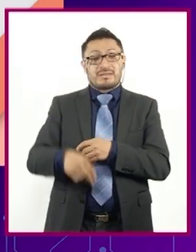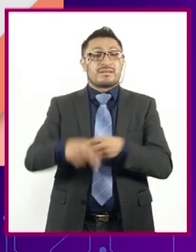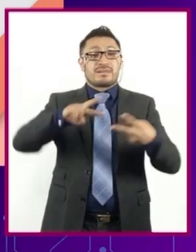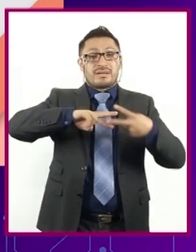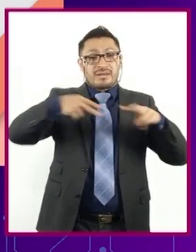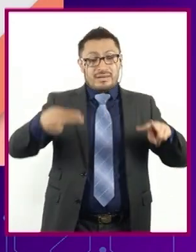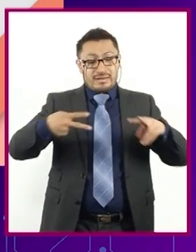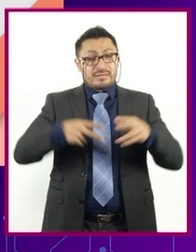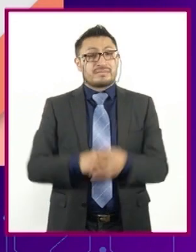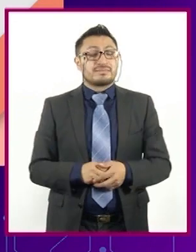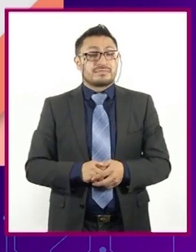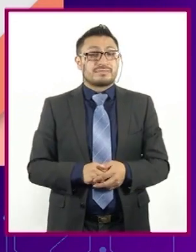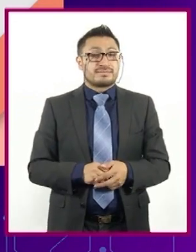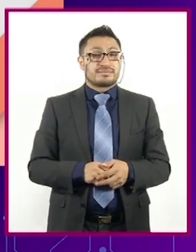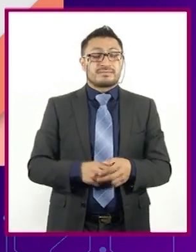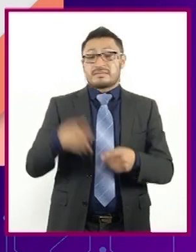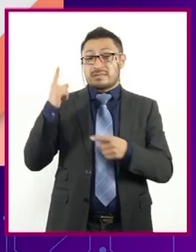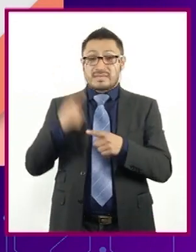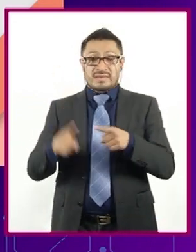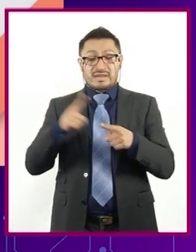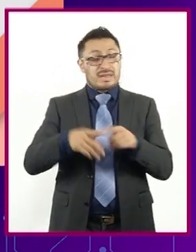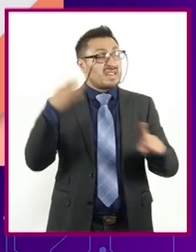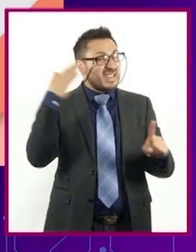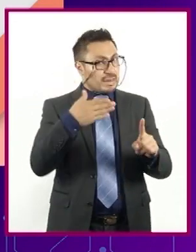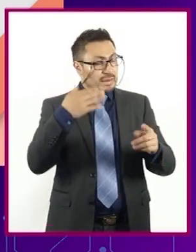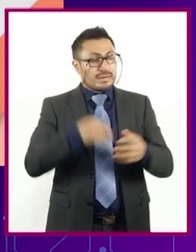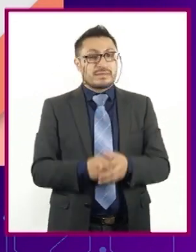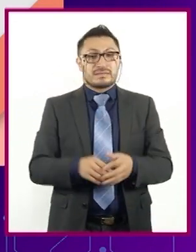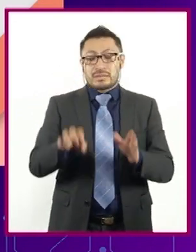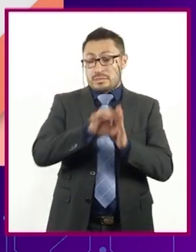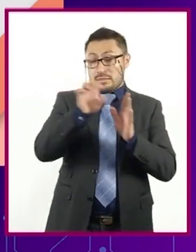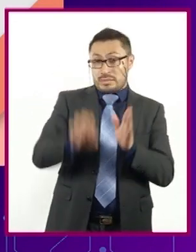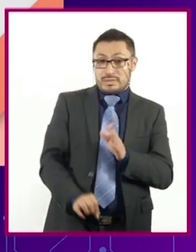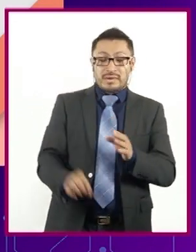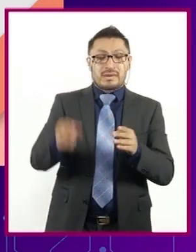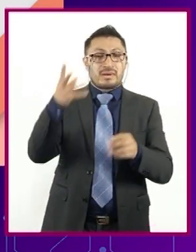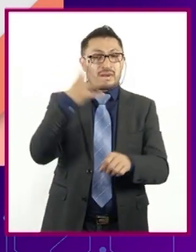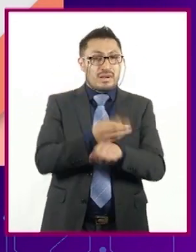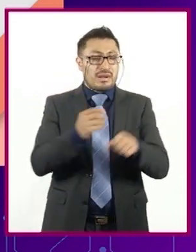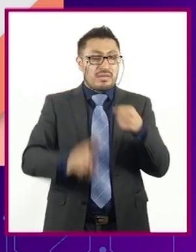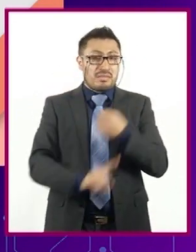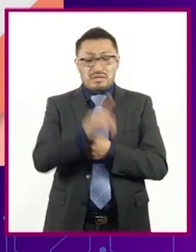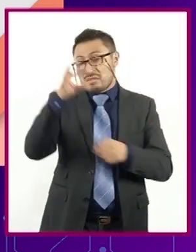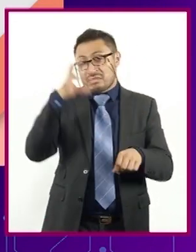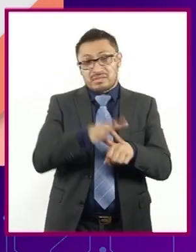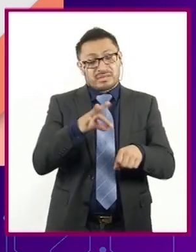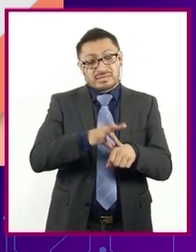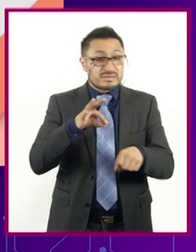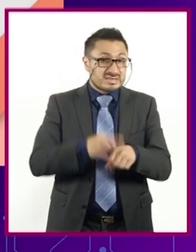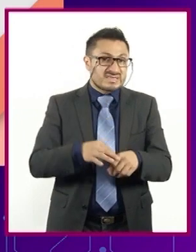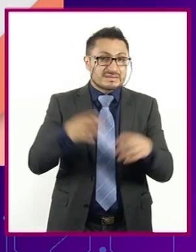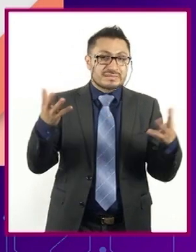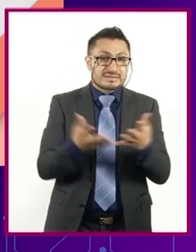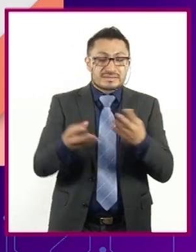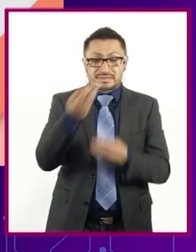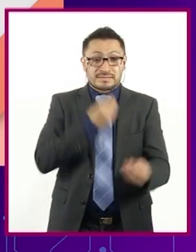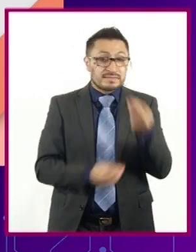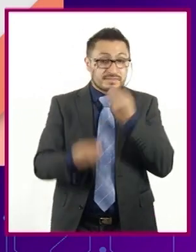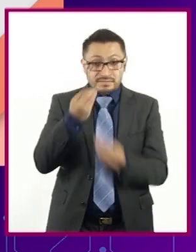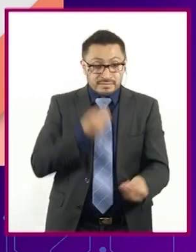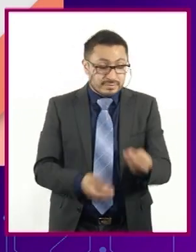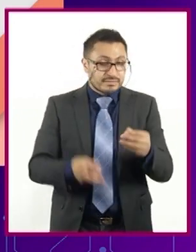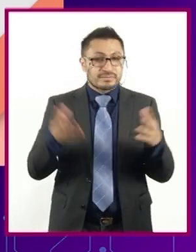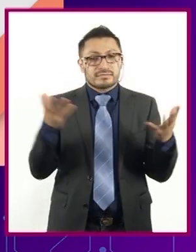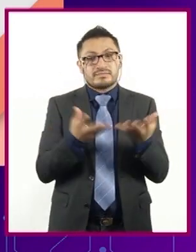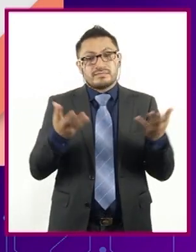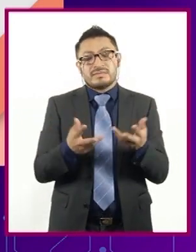o cromosomas, con diferentes propósitos, tales como resolver problemas médicos, elaborar alimentos,